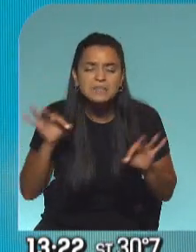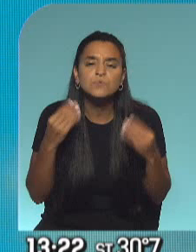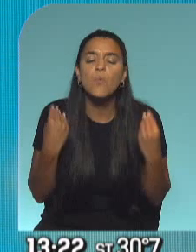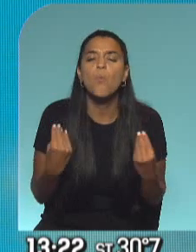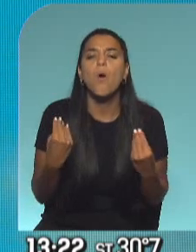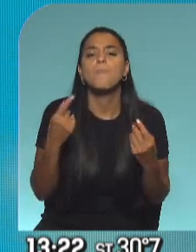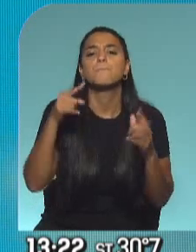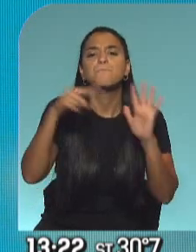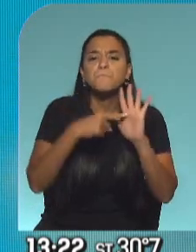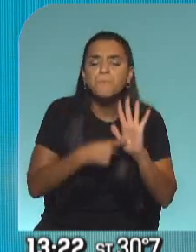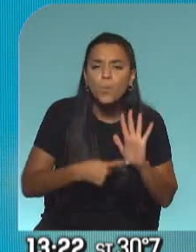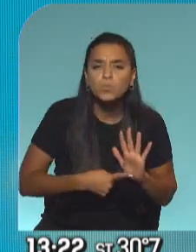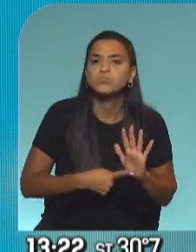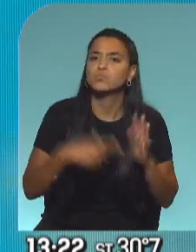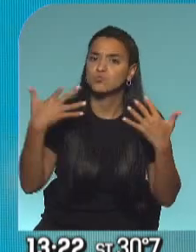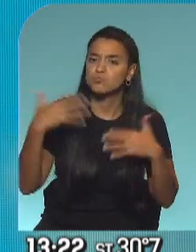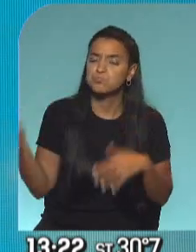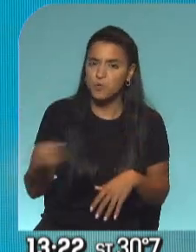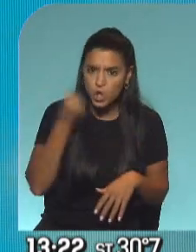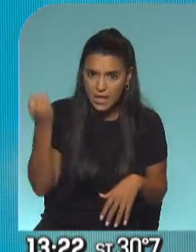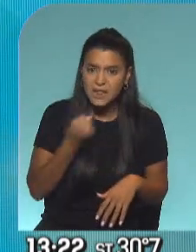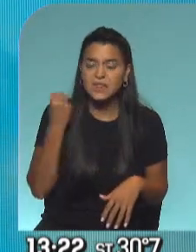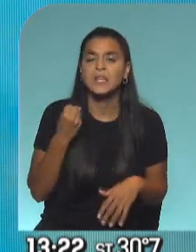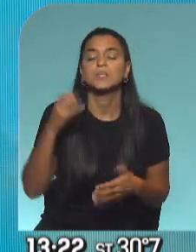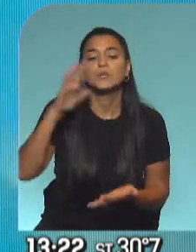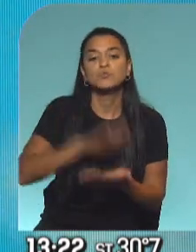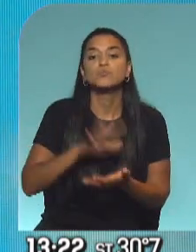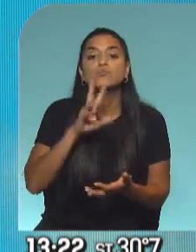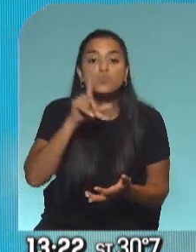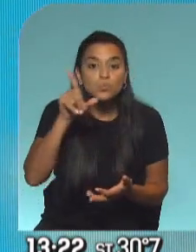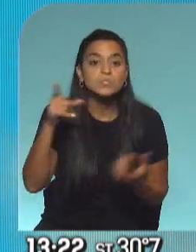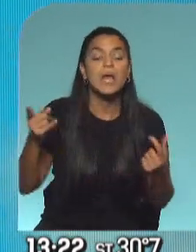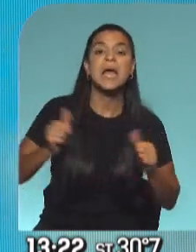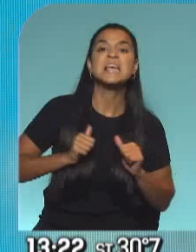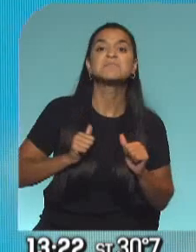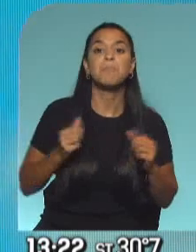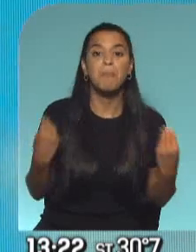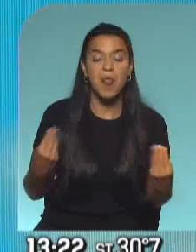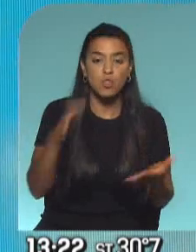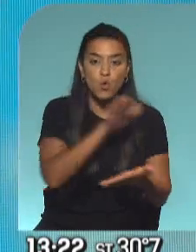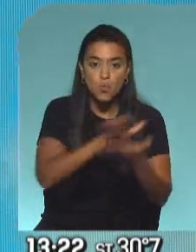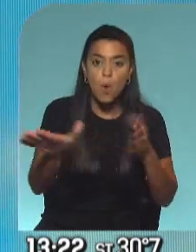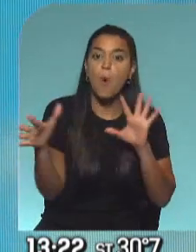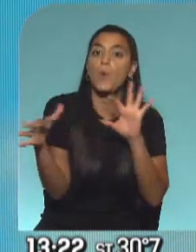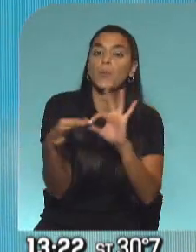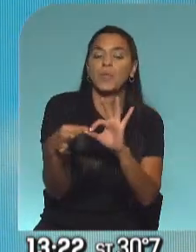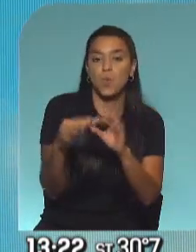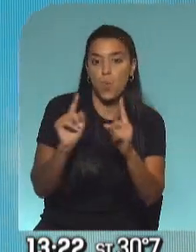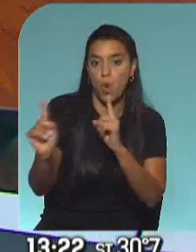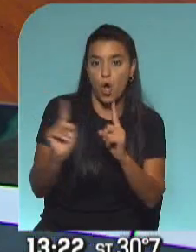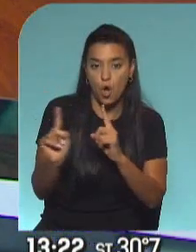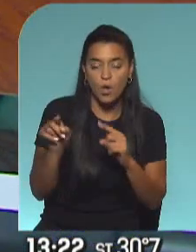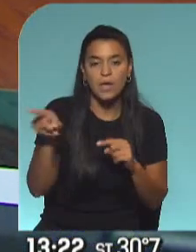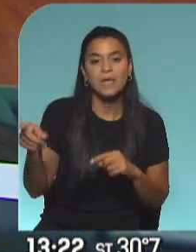algunos de esos puntos calientes también, en este caso del lado de Rusia, y qué expectativas tiene de este nuevo vínculo bilateral